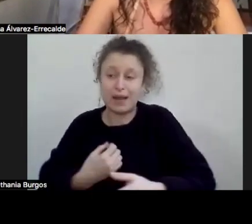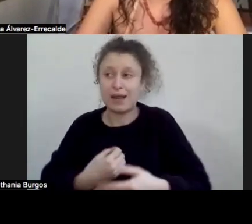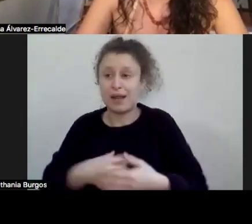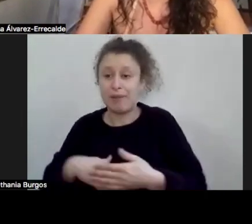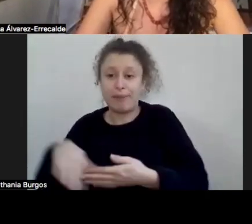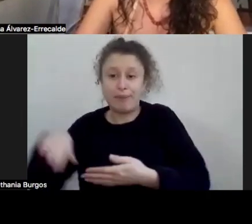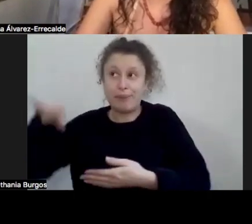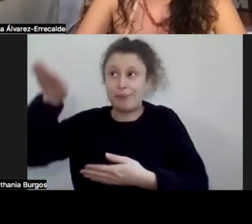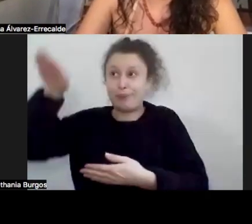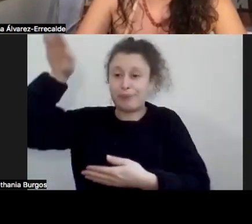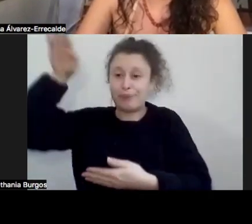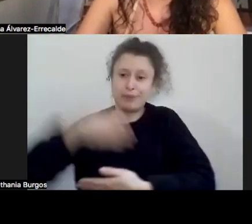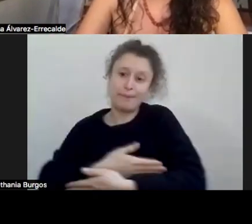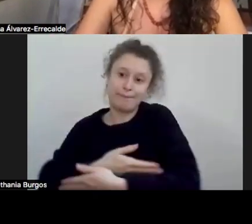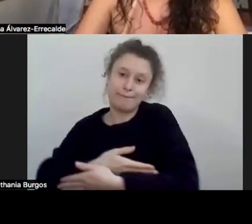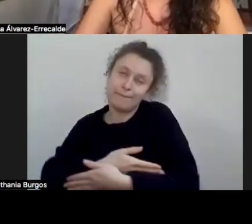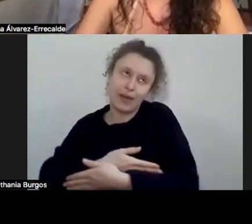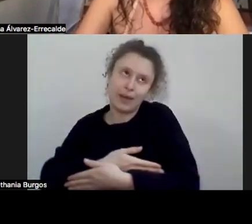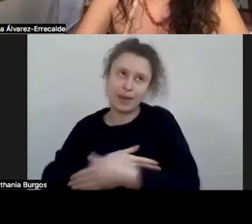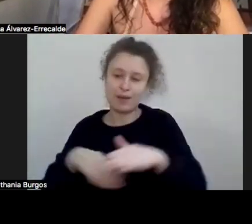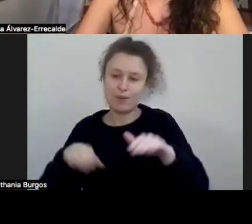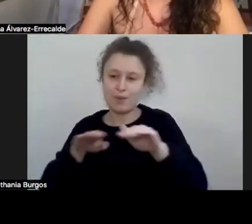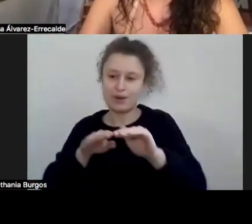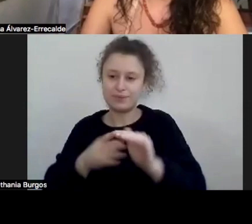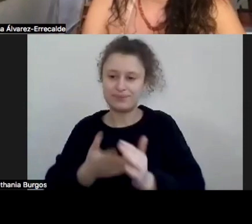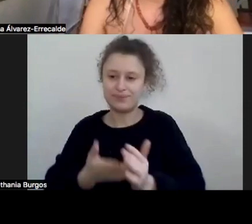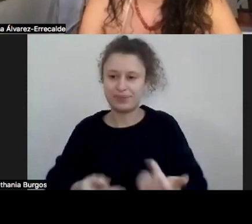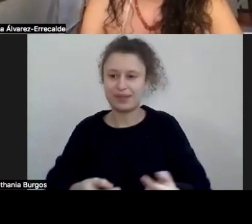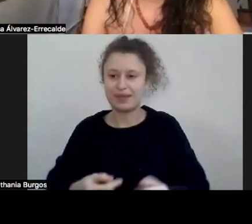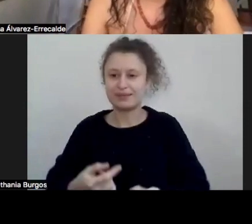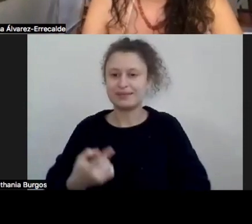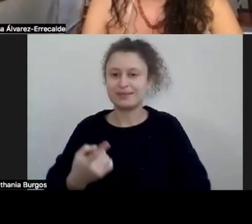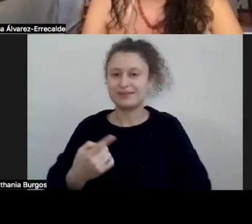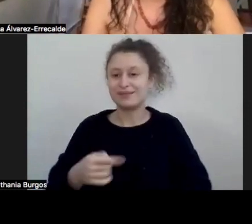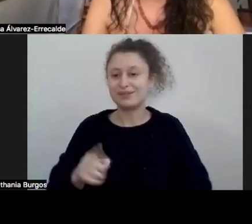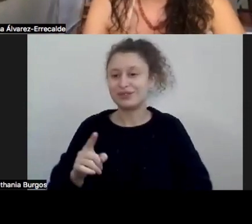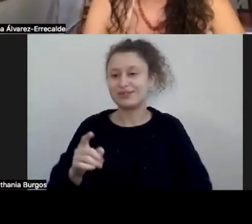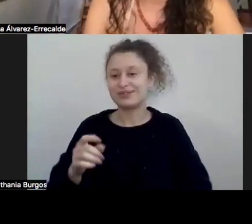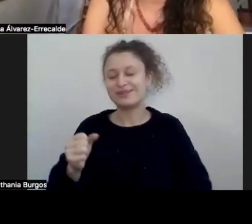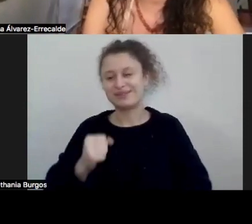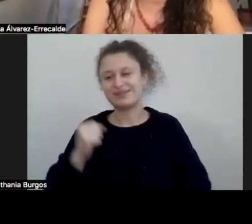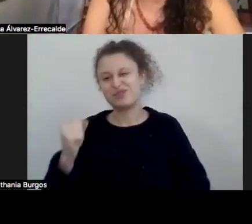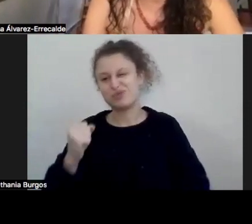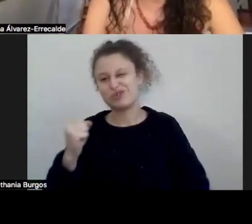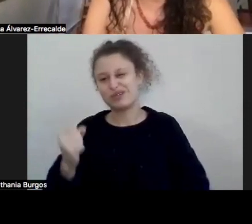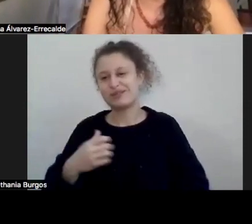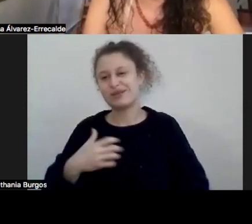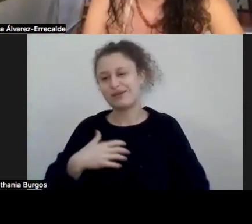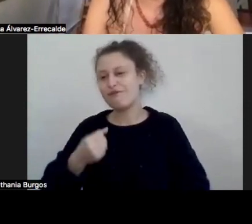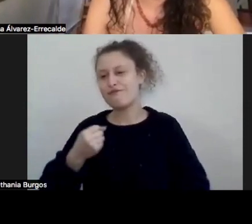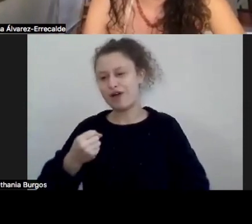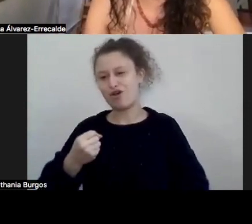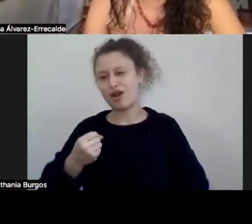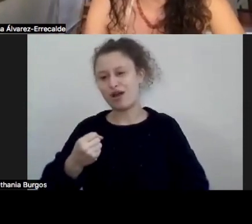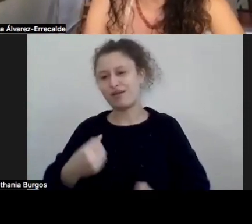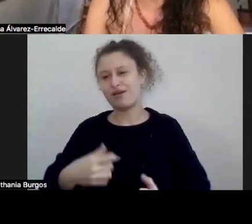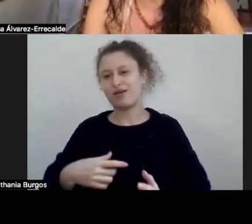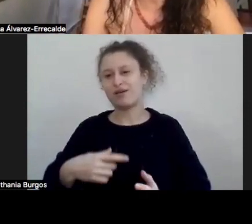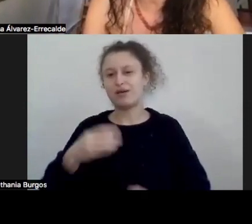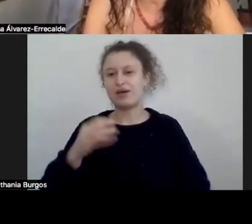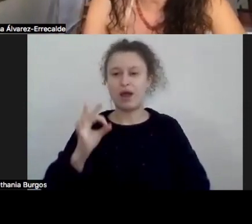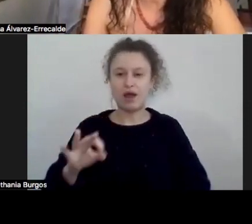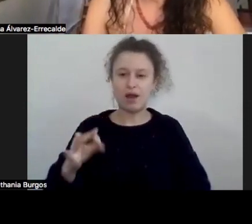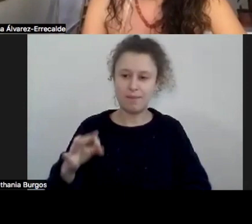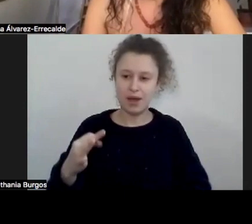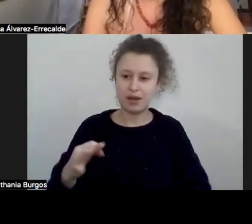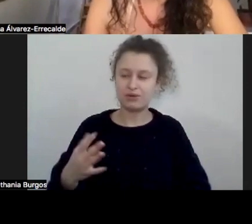parece muy importante también poner en valor y acompañar a los hermanos y las hermanas, que muchas veces hay también mucho sufrimiento asociado,